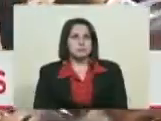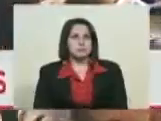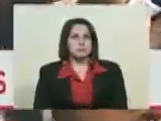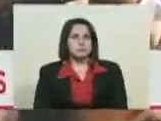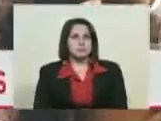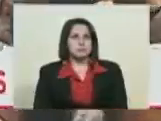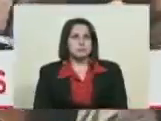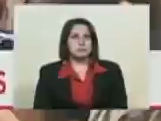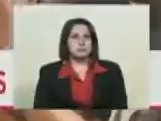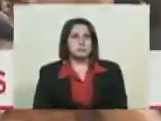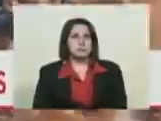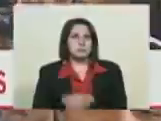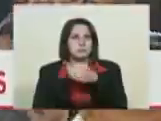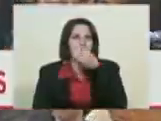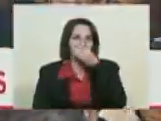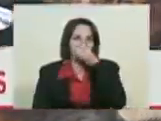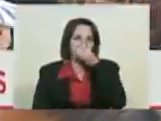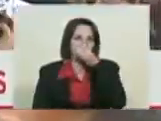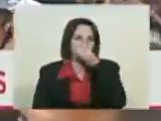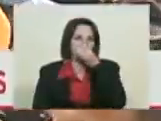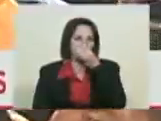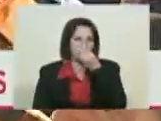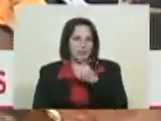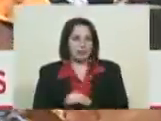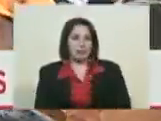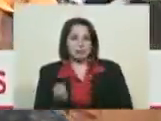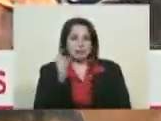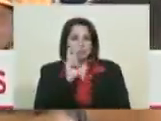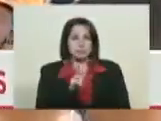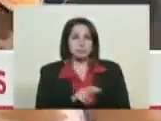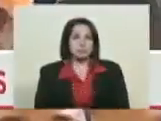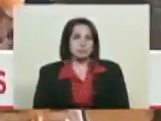Para ese niño, para el niño. Miren.